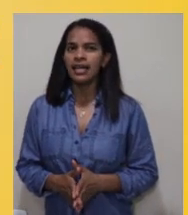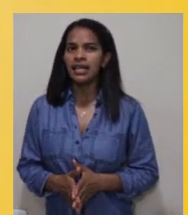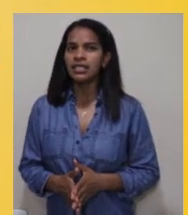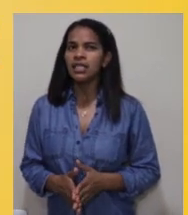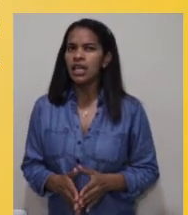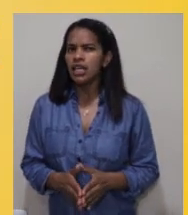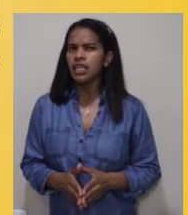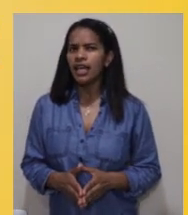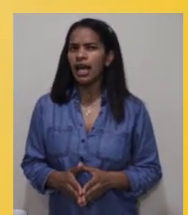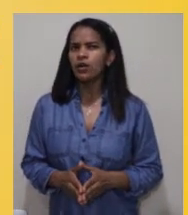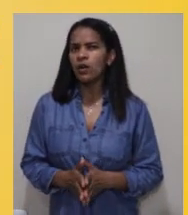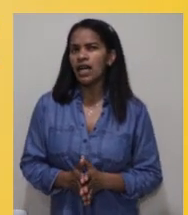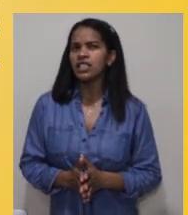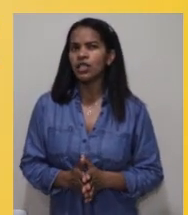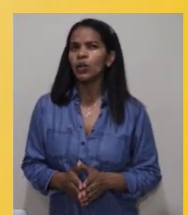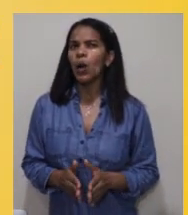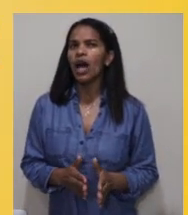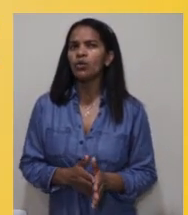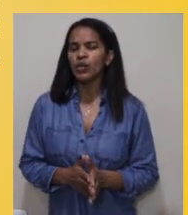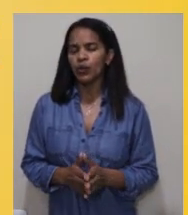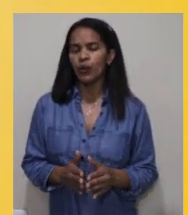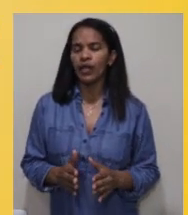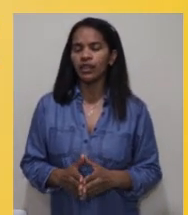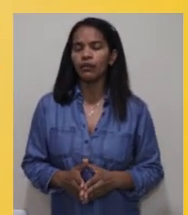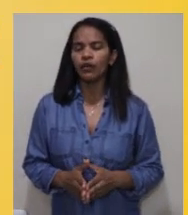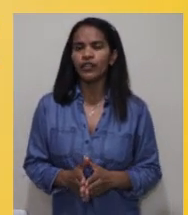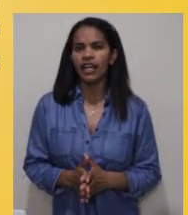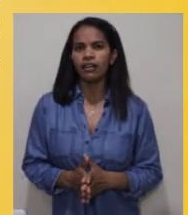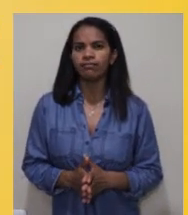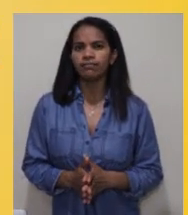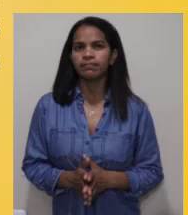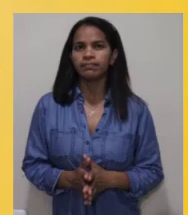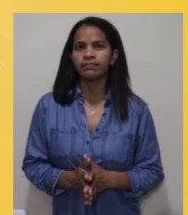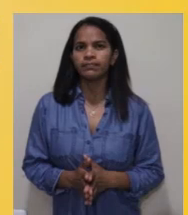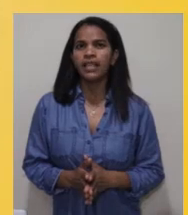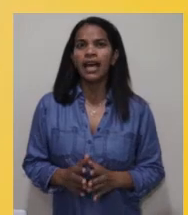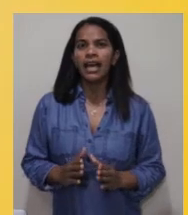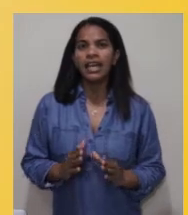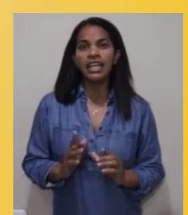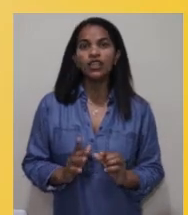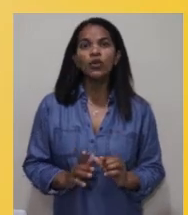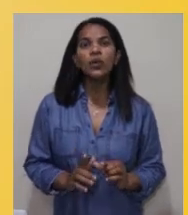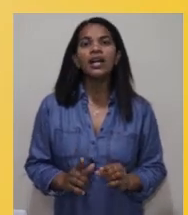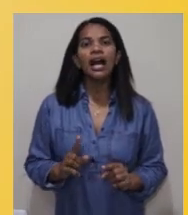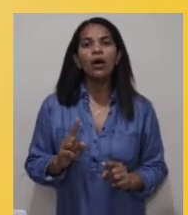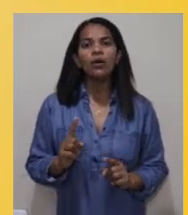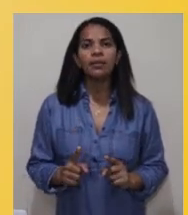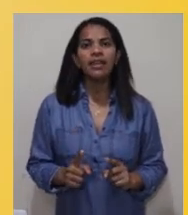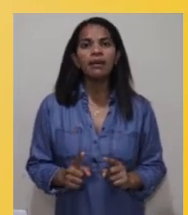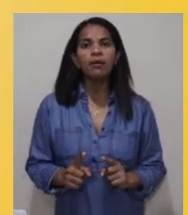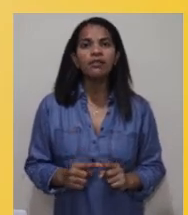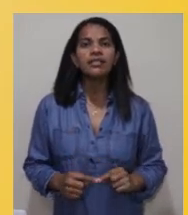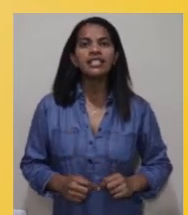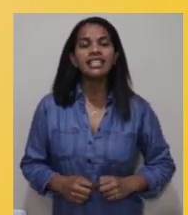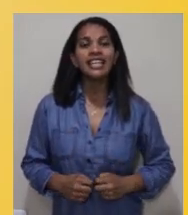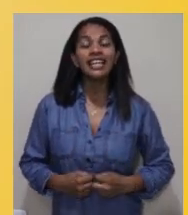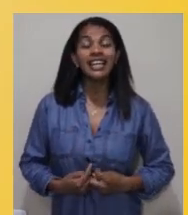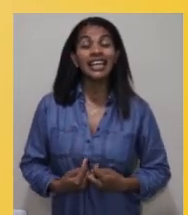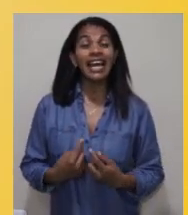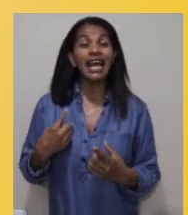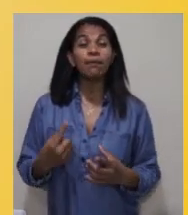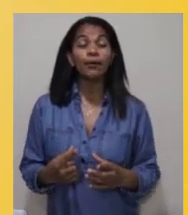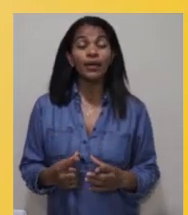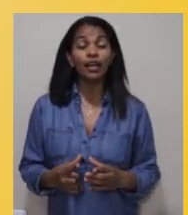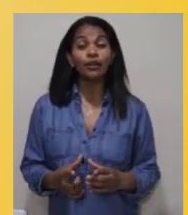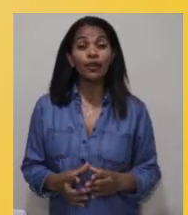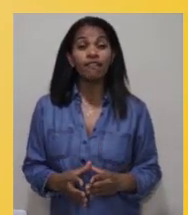las tareas y llegar con éxito a nuestro objetivo final? Y nunca olvidemos